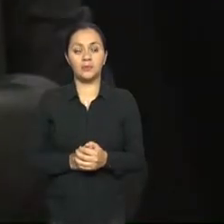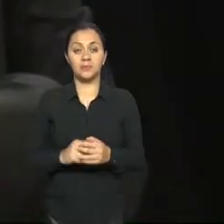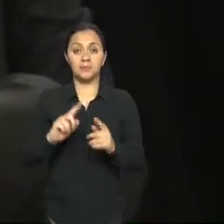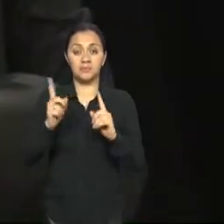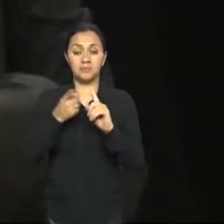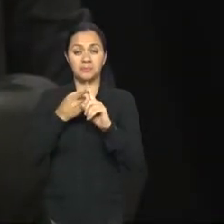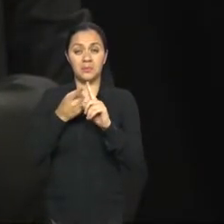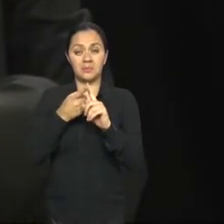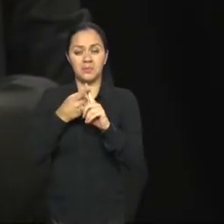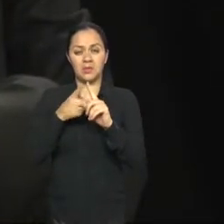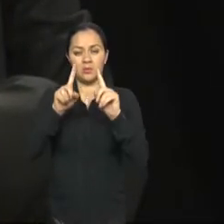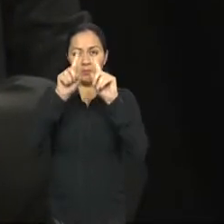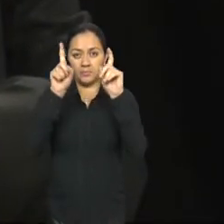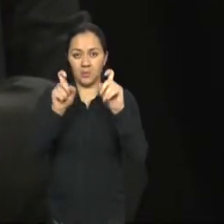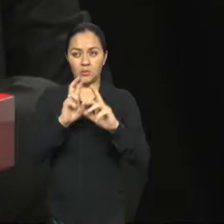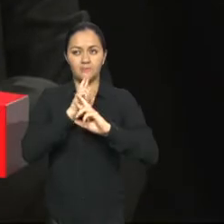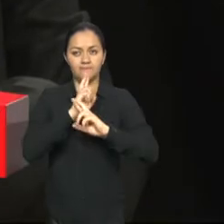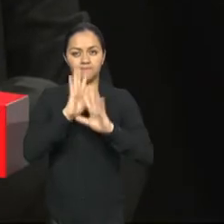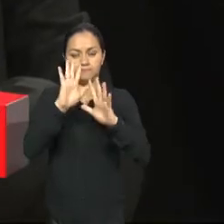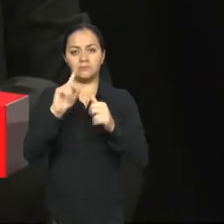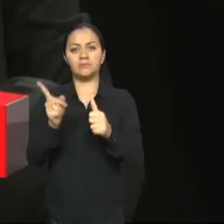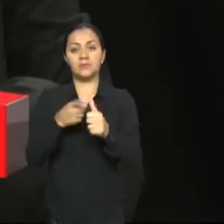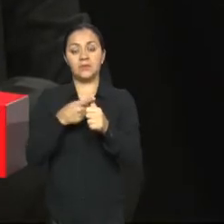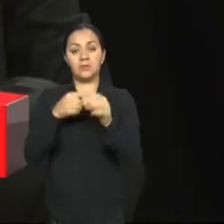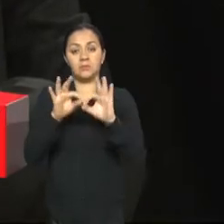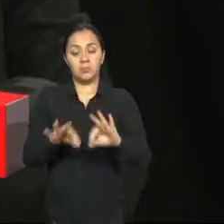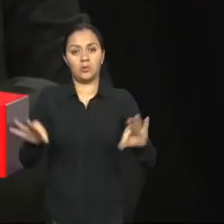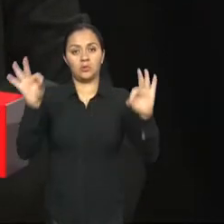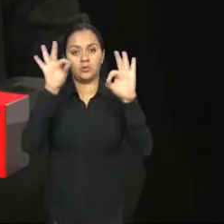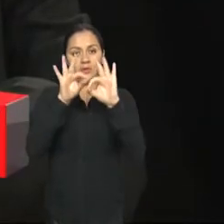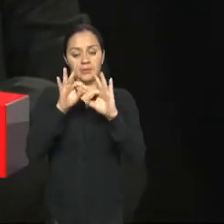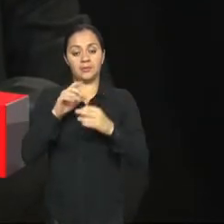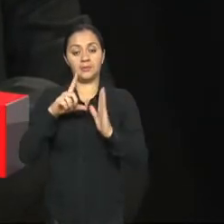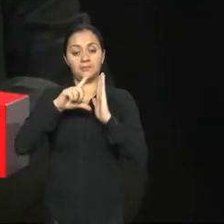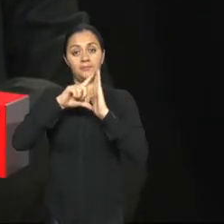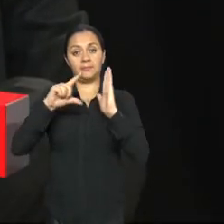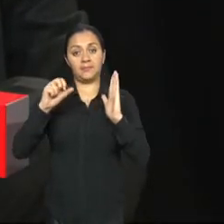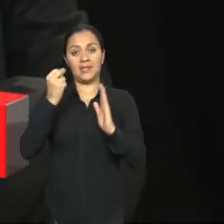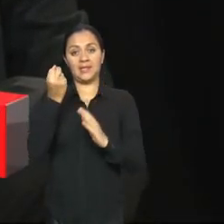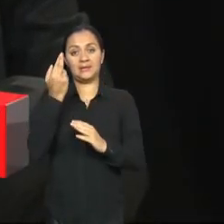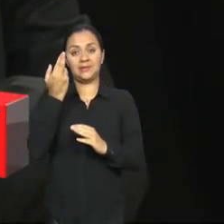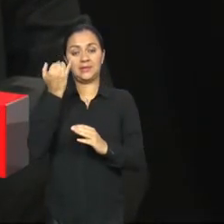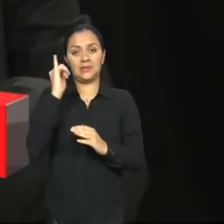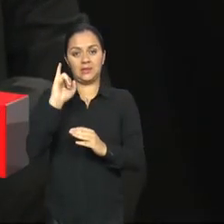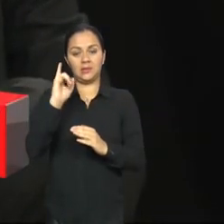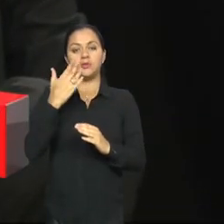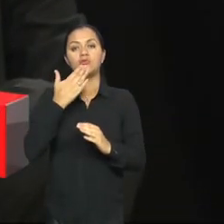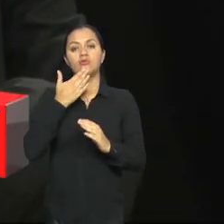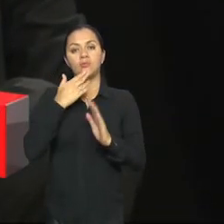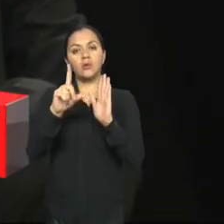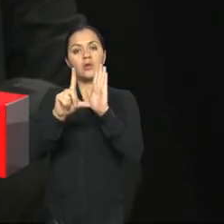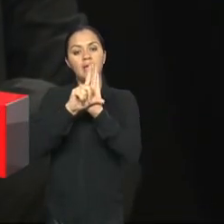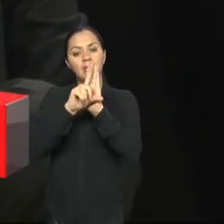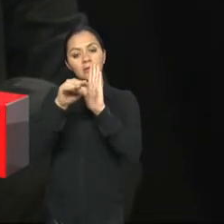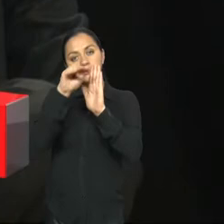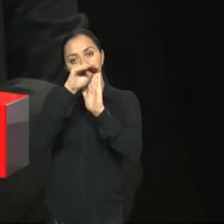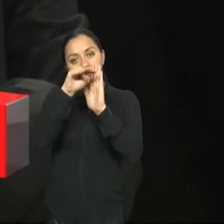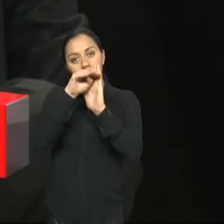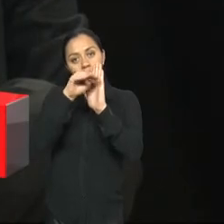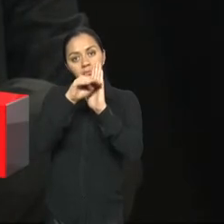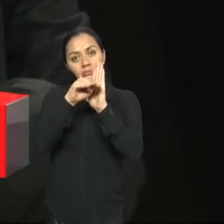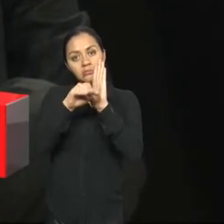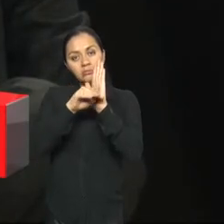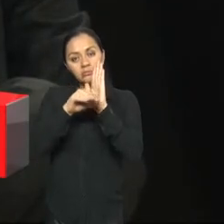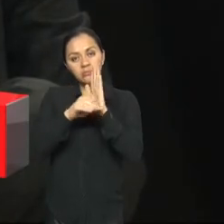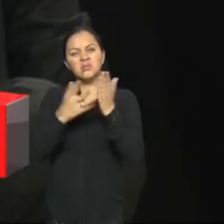tu pregunta, Javier, es importante mencionar que el Servicio de Rentas Internas es un instrumento en base a la normativa que es establecida para